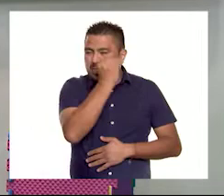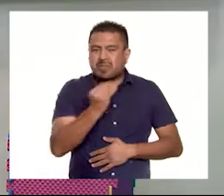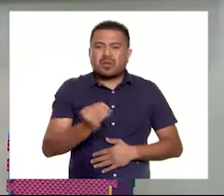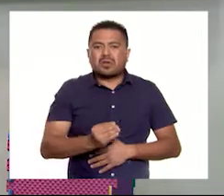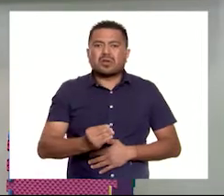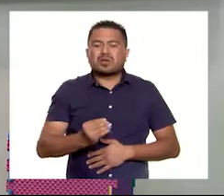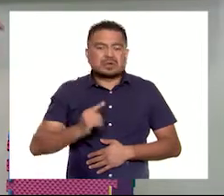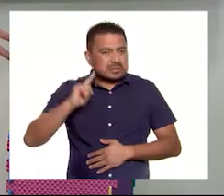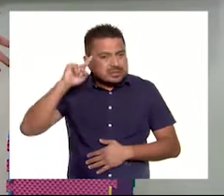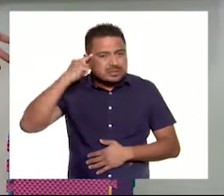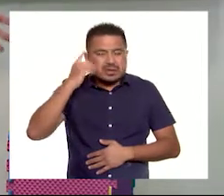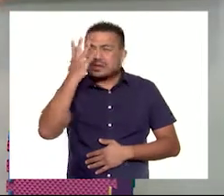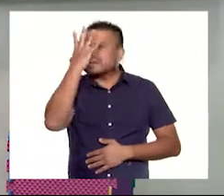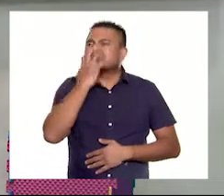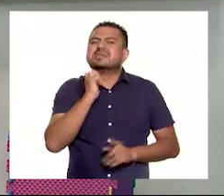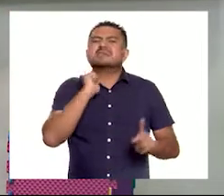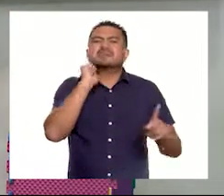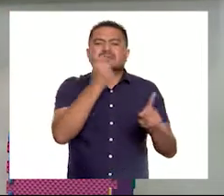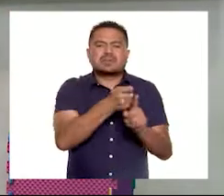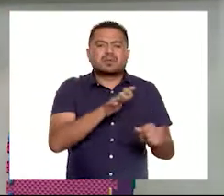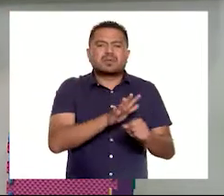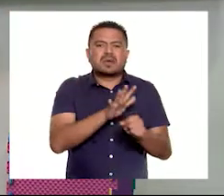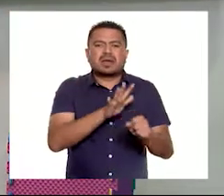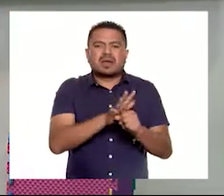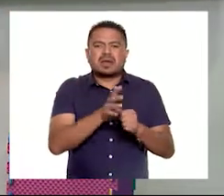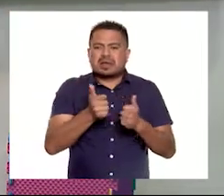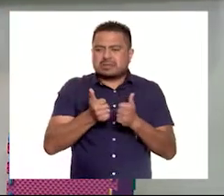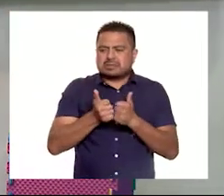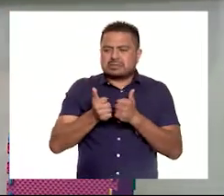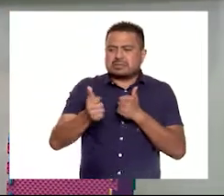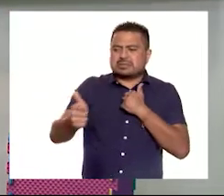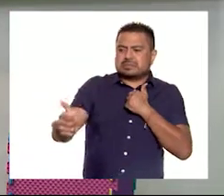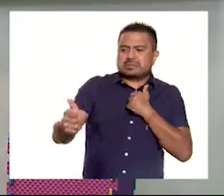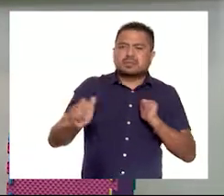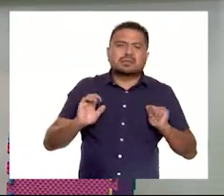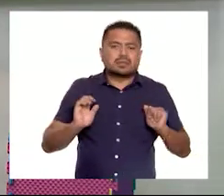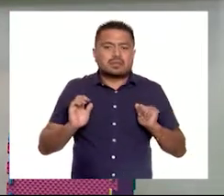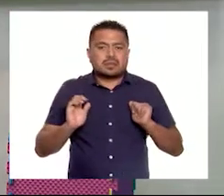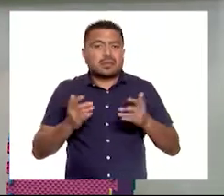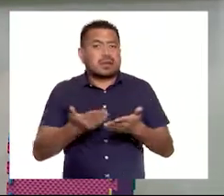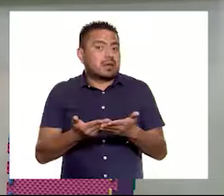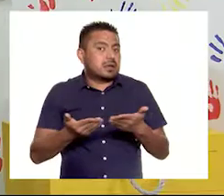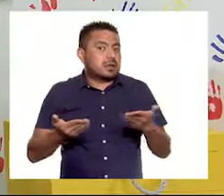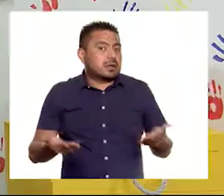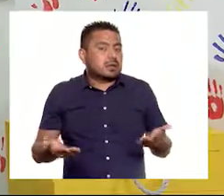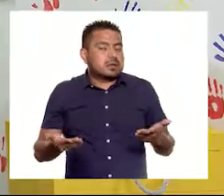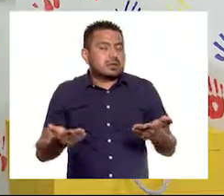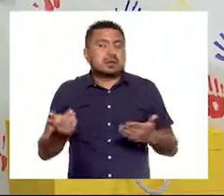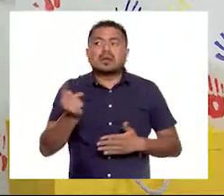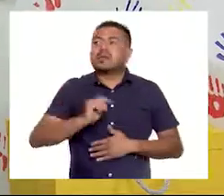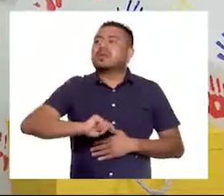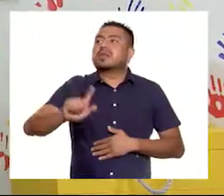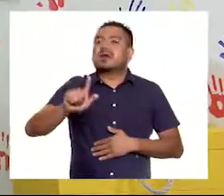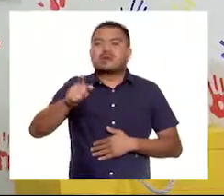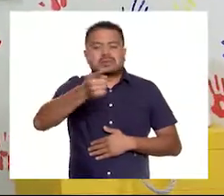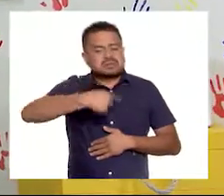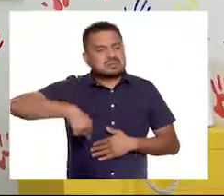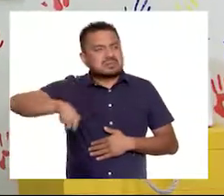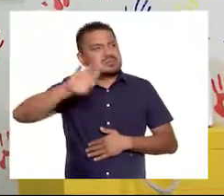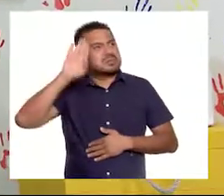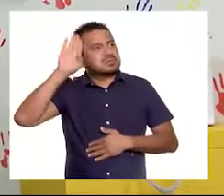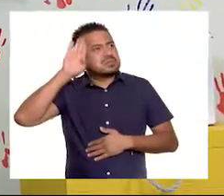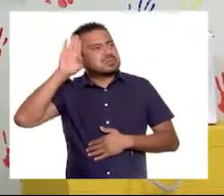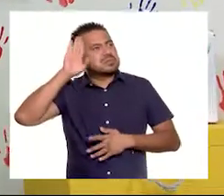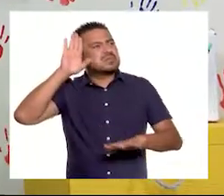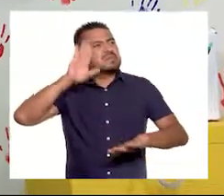enojo. La tristeza y el aislamiento. Entonces, ¿qué tal si reflexionamos un